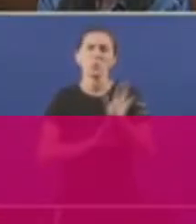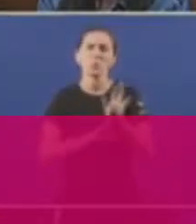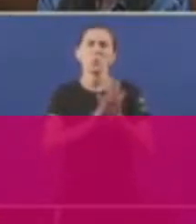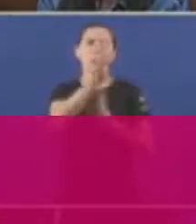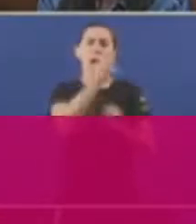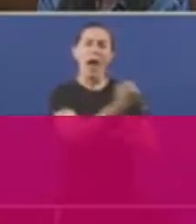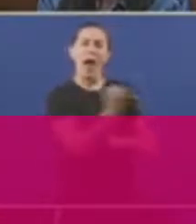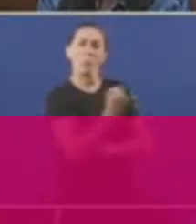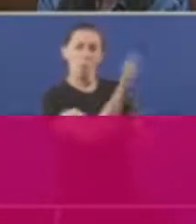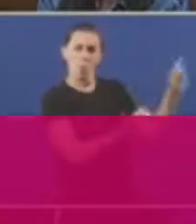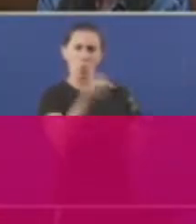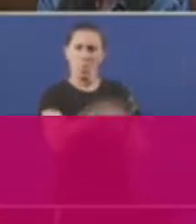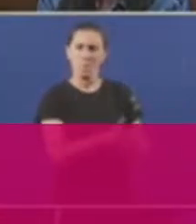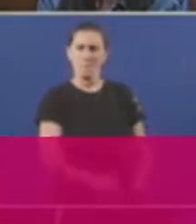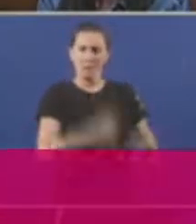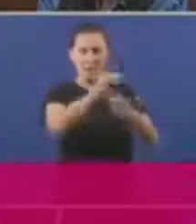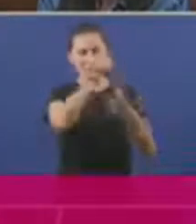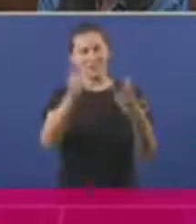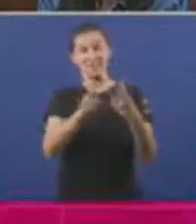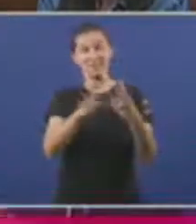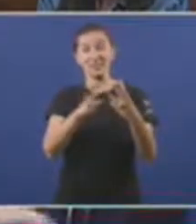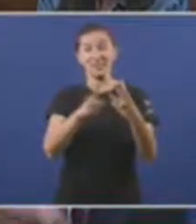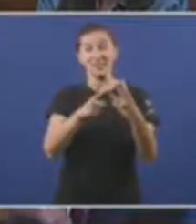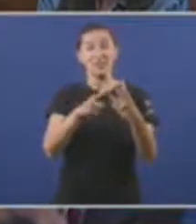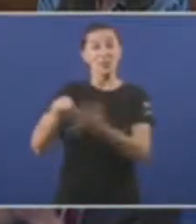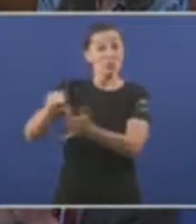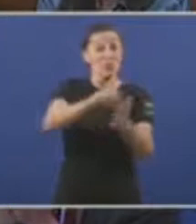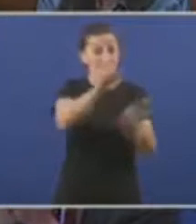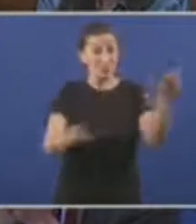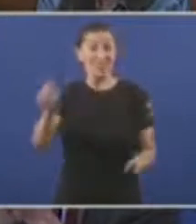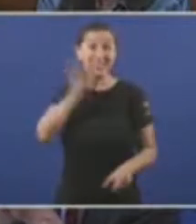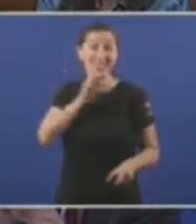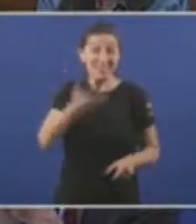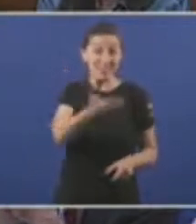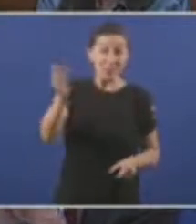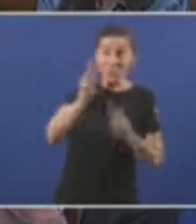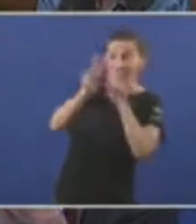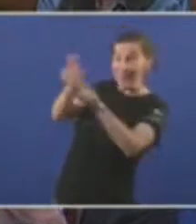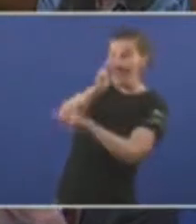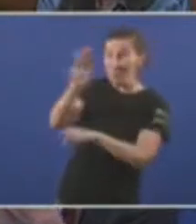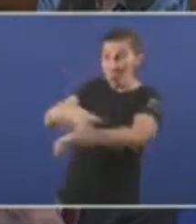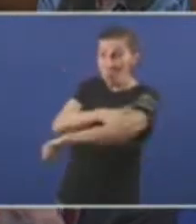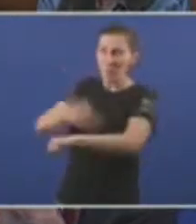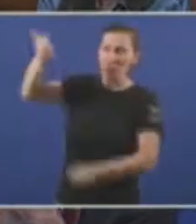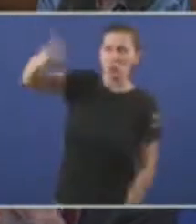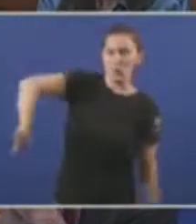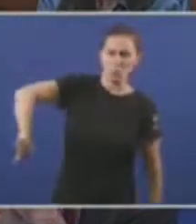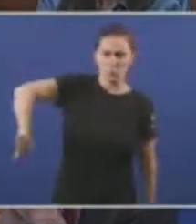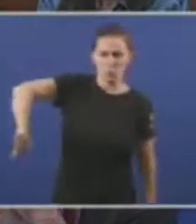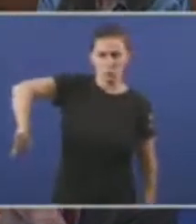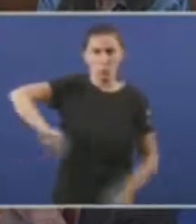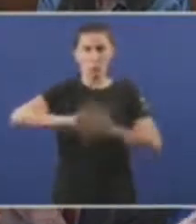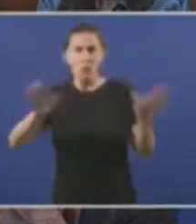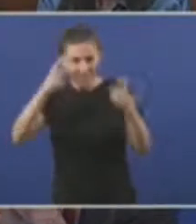apoio electoral. E o terceiro é que a cidadanía galega suspende o goberno do Partido Popular. E non sei se sabe cal